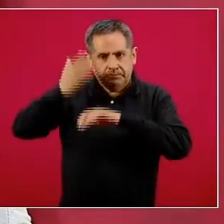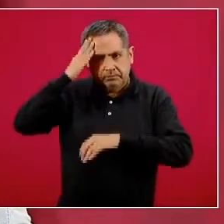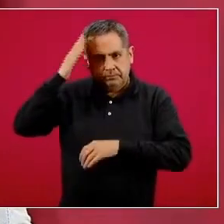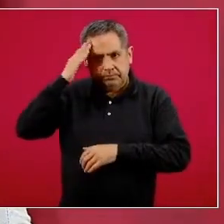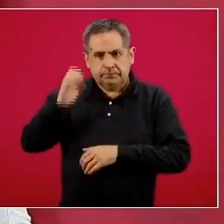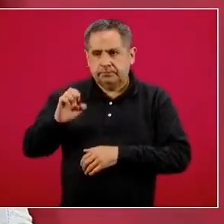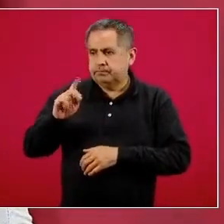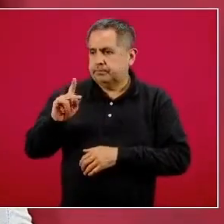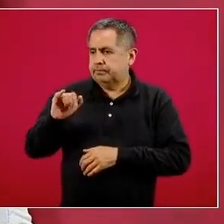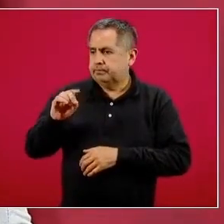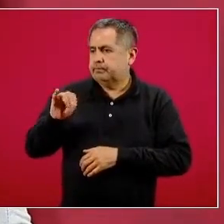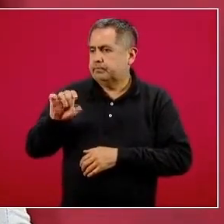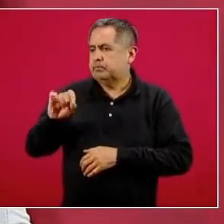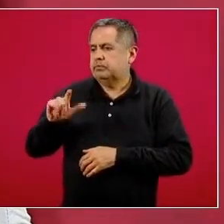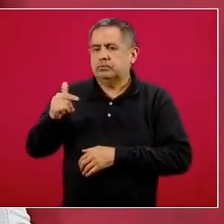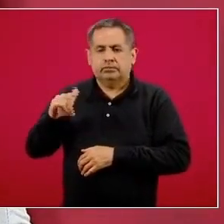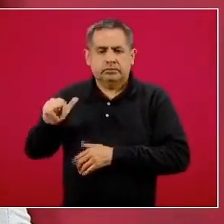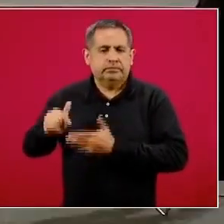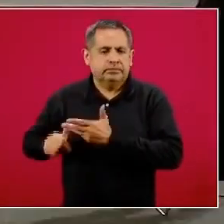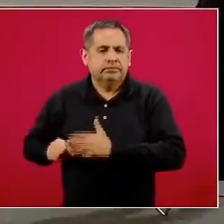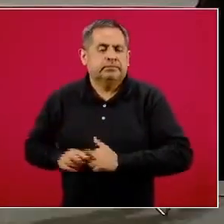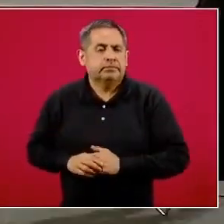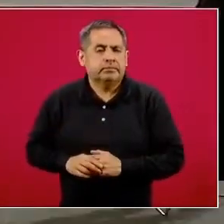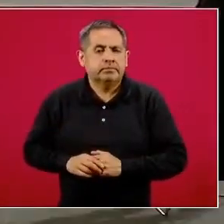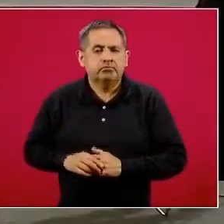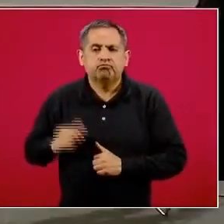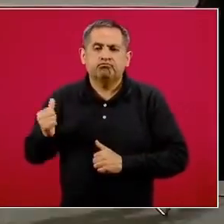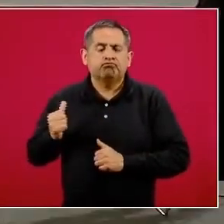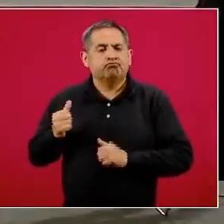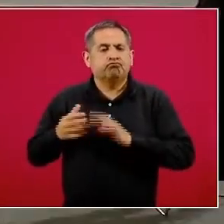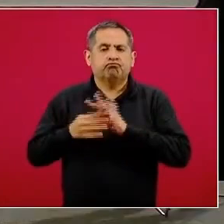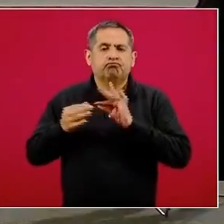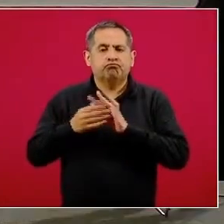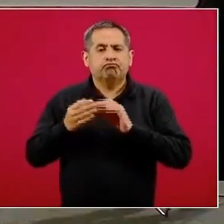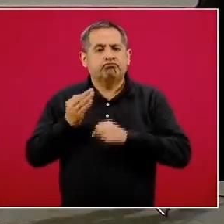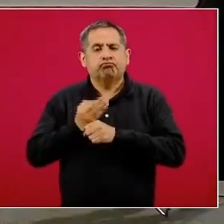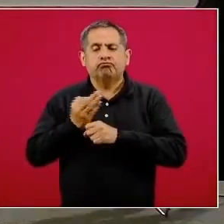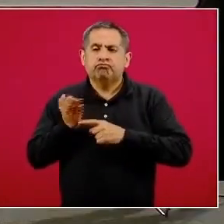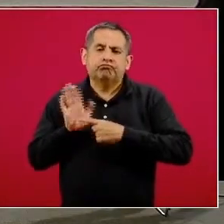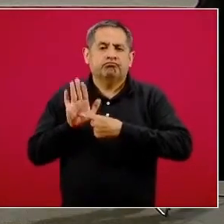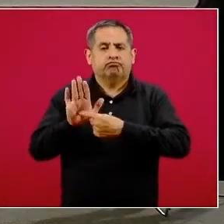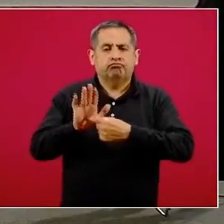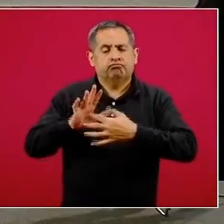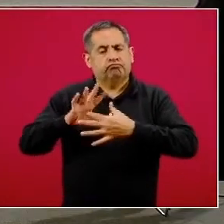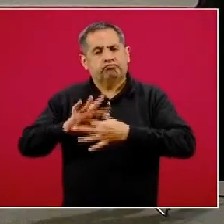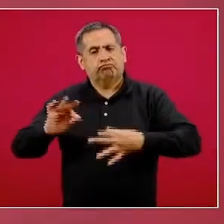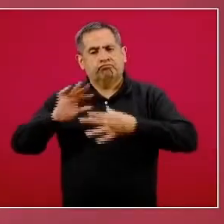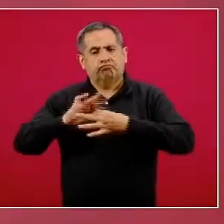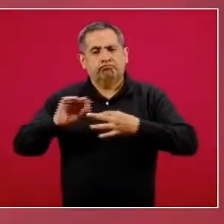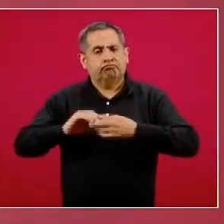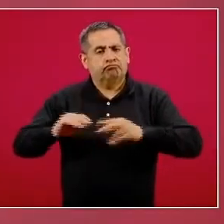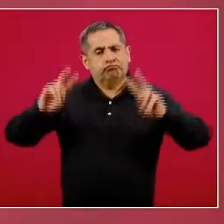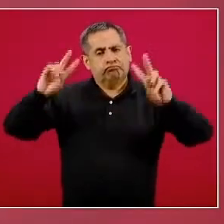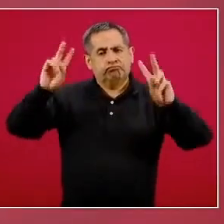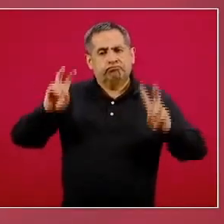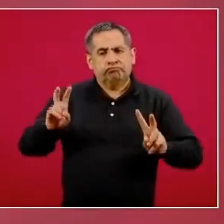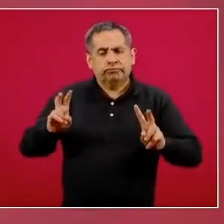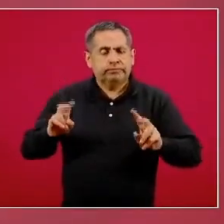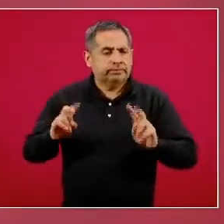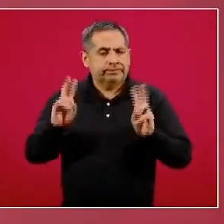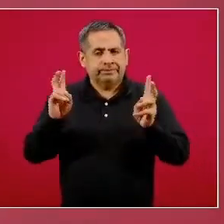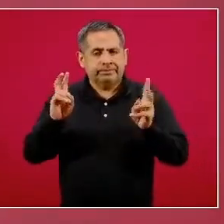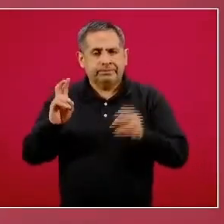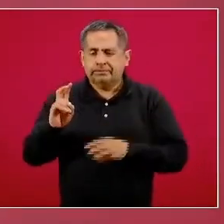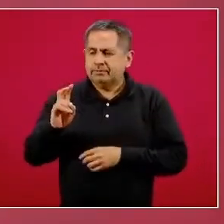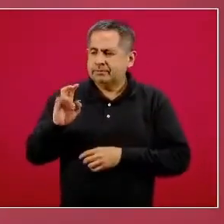de Epidemiología, y ella va a presentar el día de hoy el tema de